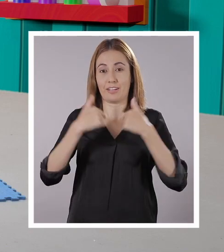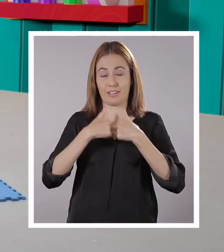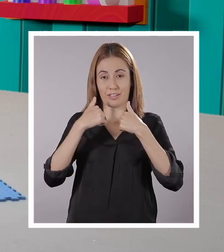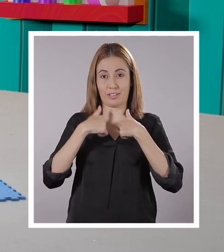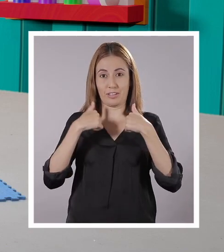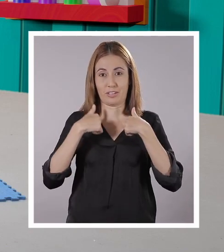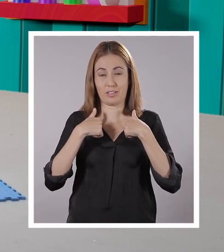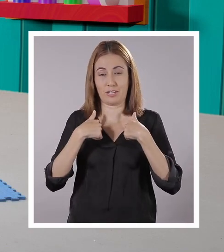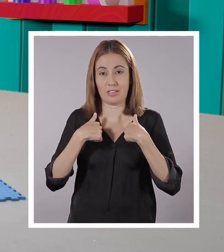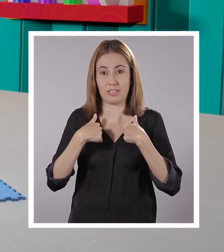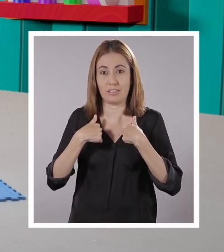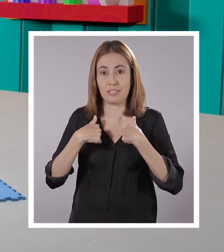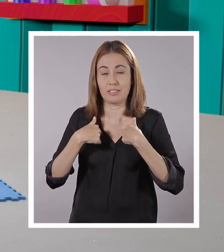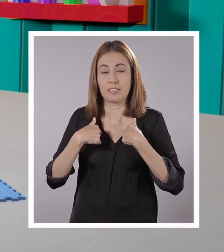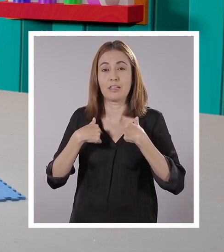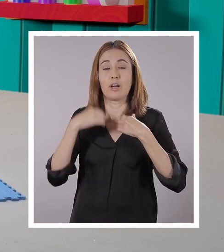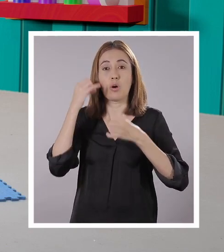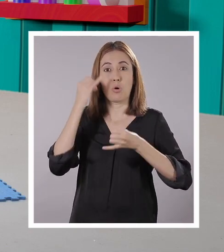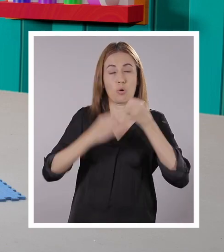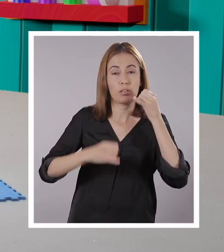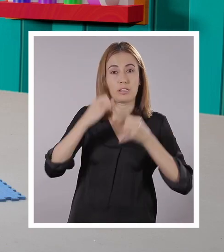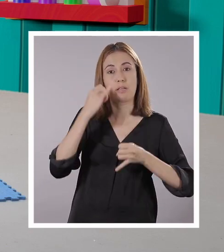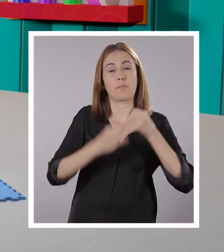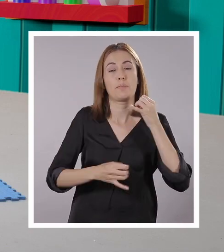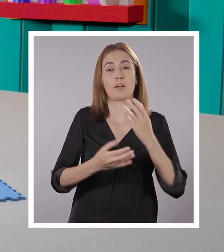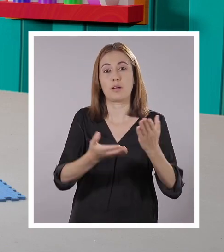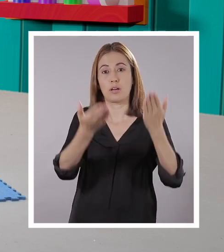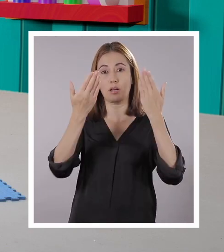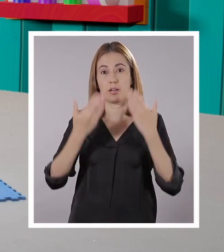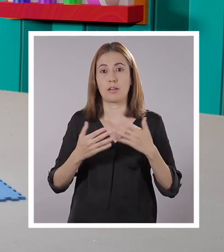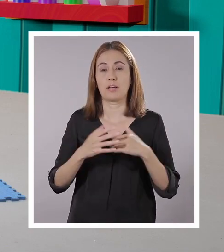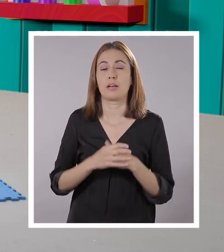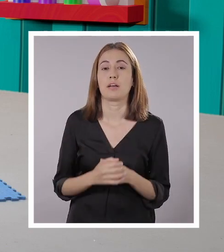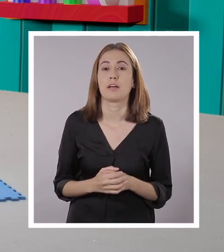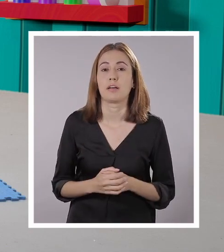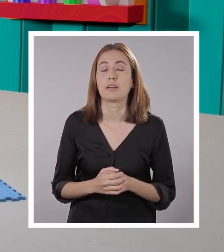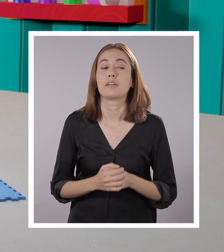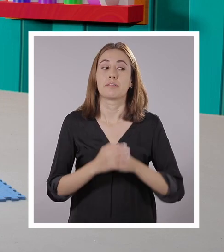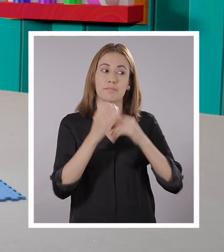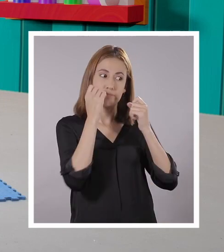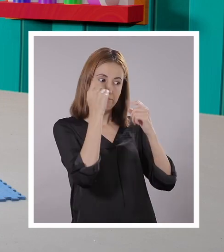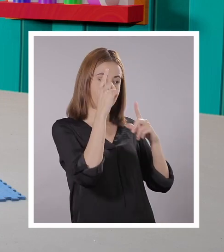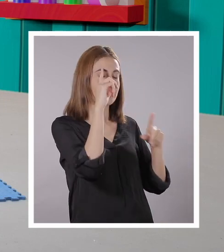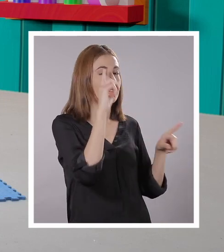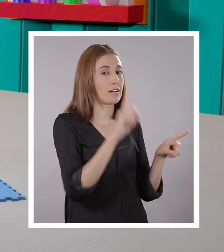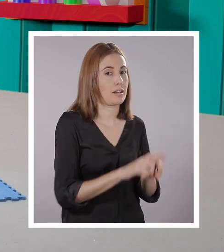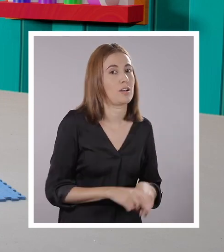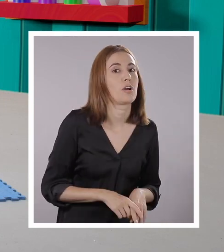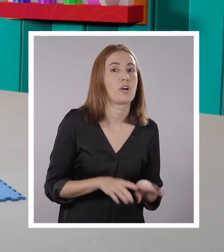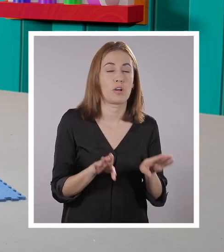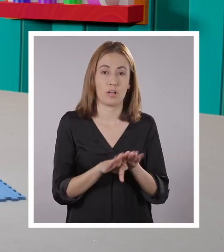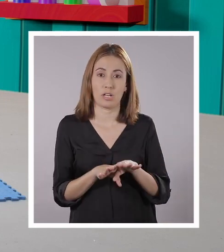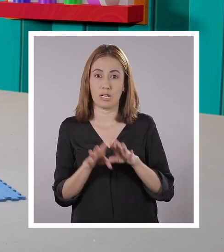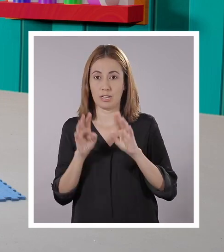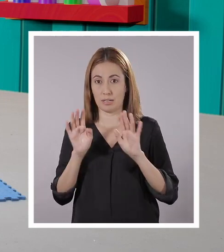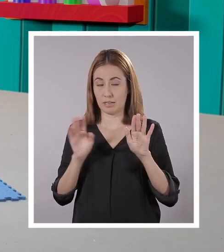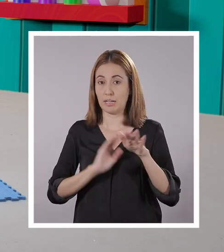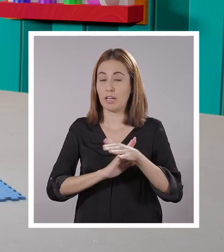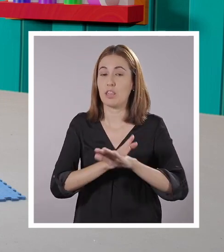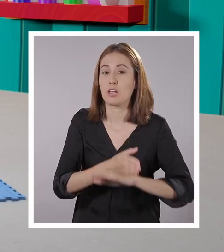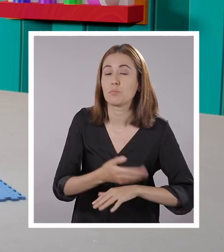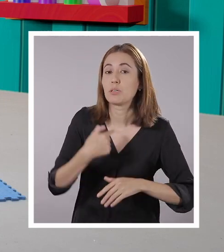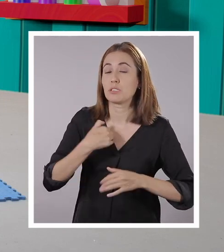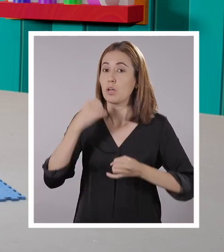Ahora lo divertido es que lo hago primero yo. Cuando yo termina mi último patrón, me sigues tú. Ya. ¿Ok? O sea,